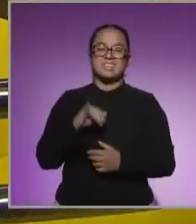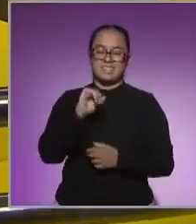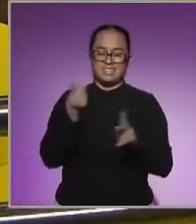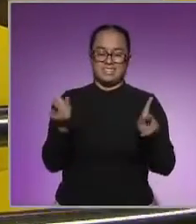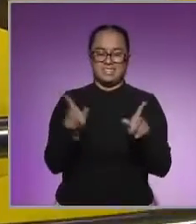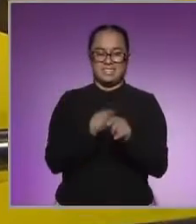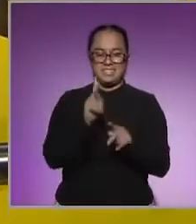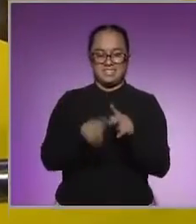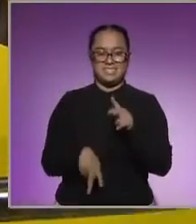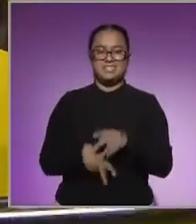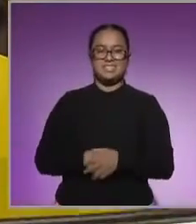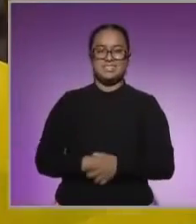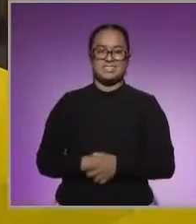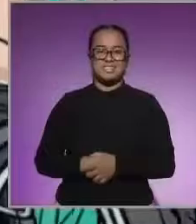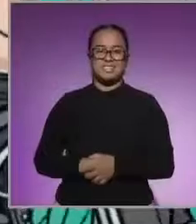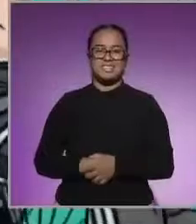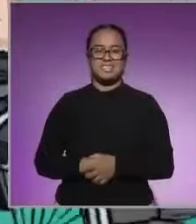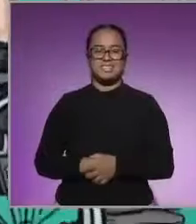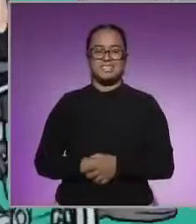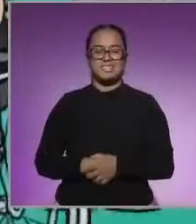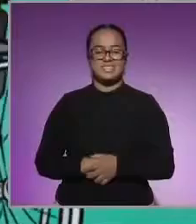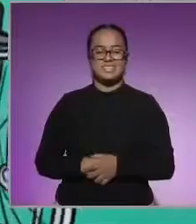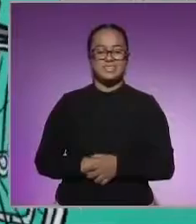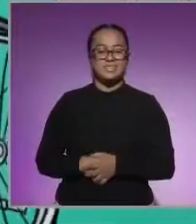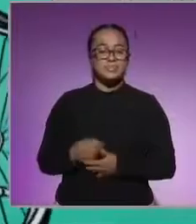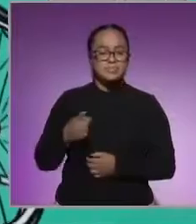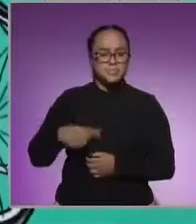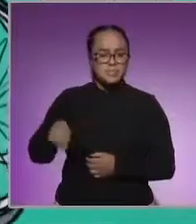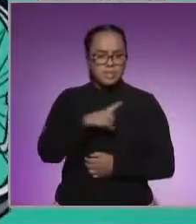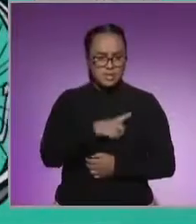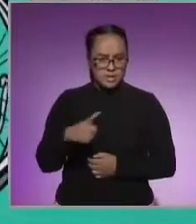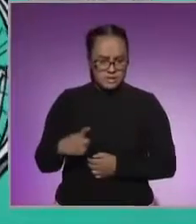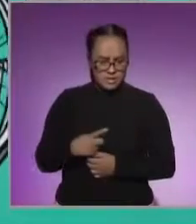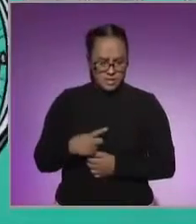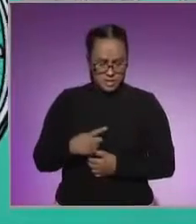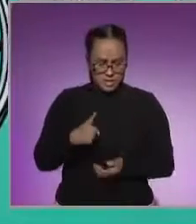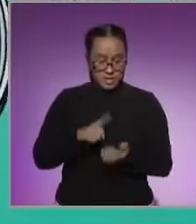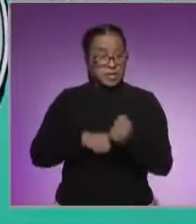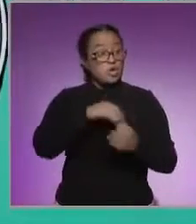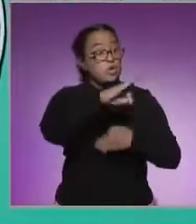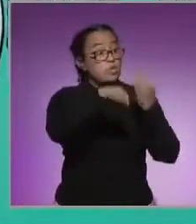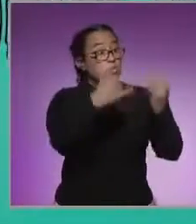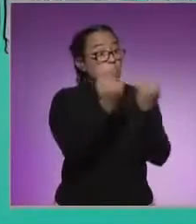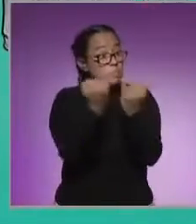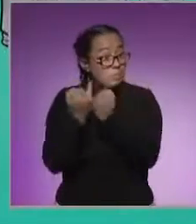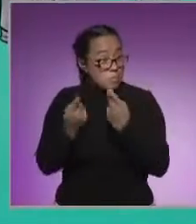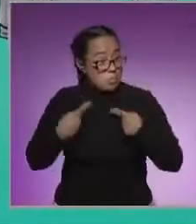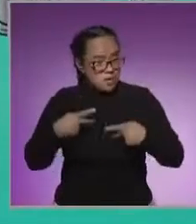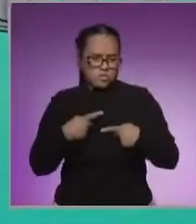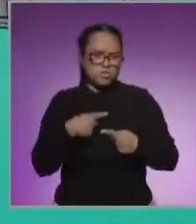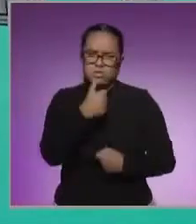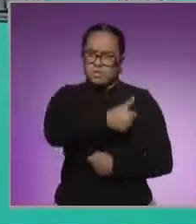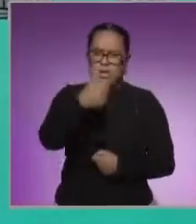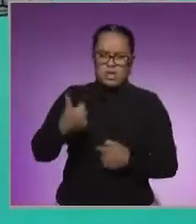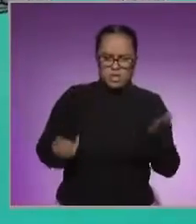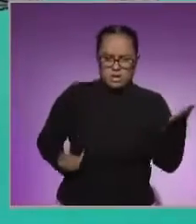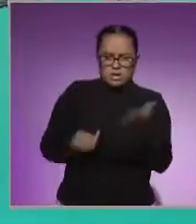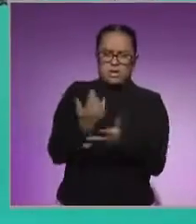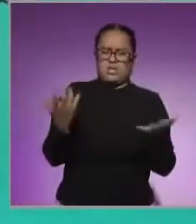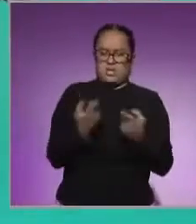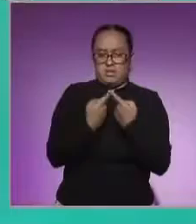cartel deberíamos adquirir el coraje de no ser como todo el mundo jean-paul